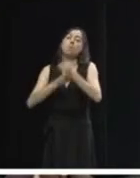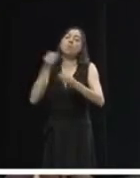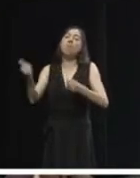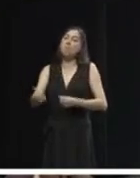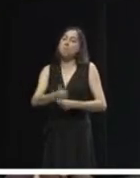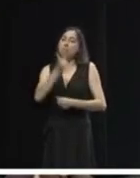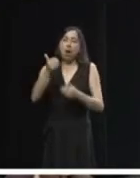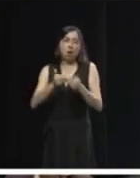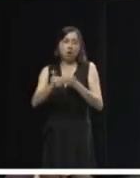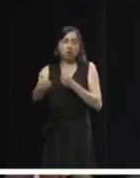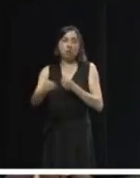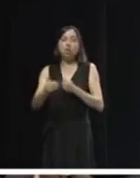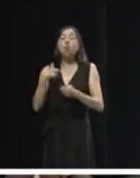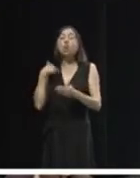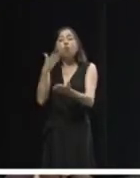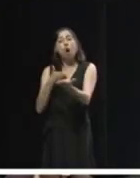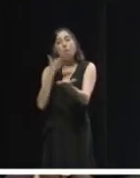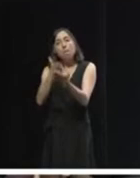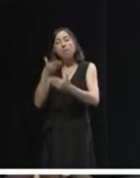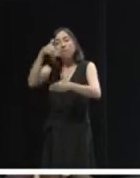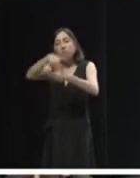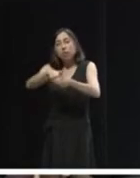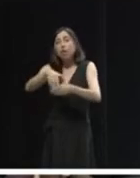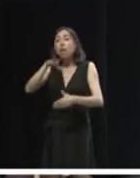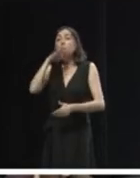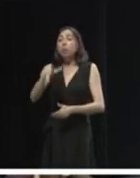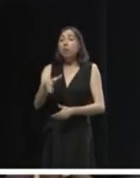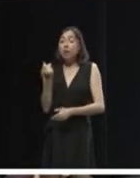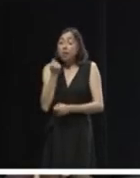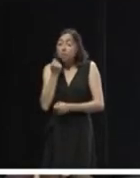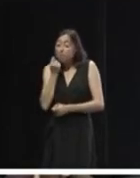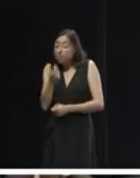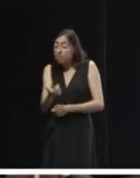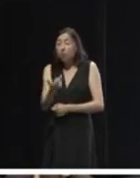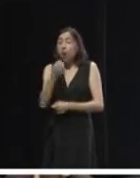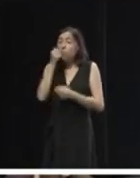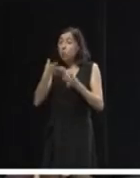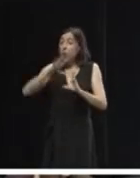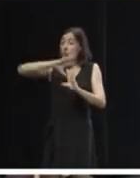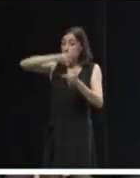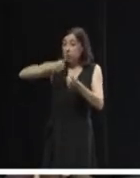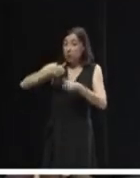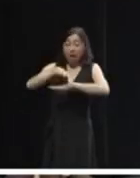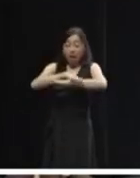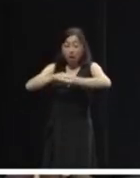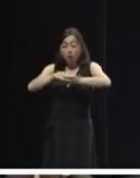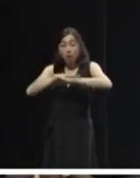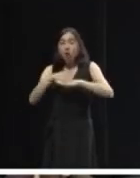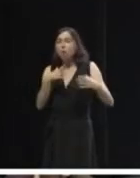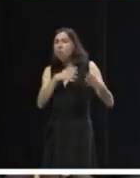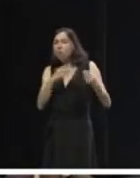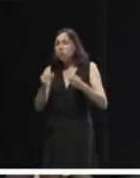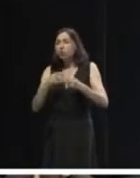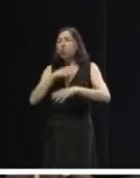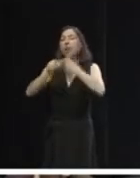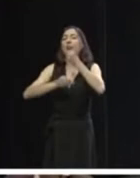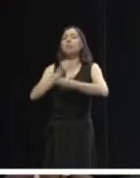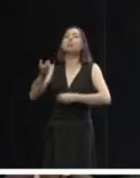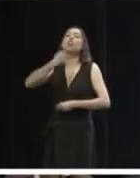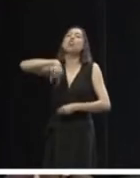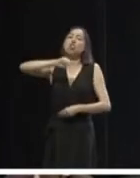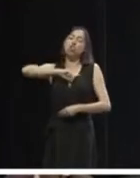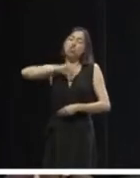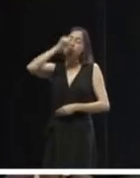más. Os pido que votéis, porque de las pocas buenas noticias que dimos en el Gobierno, muchas las hemos hecho nosotros